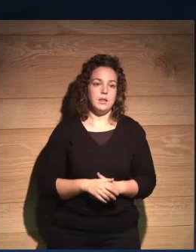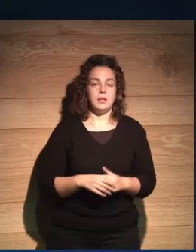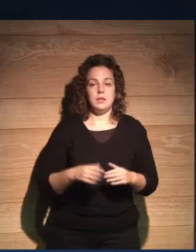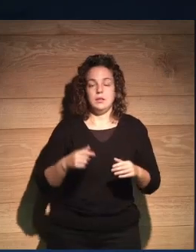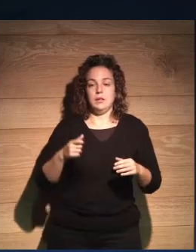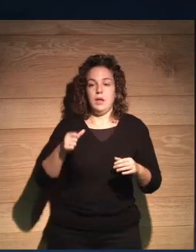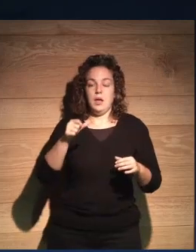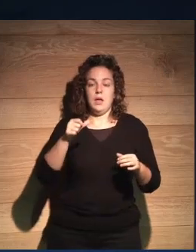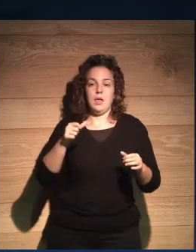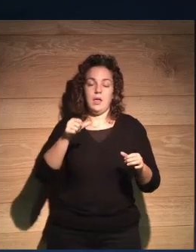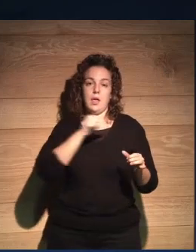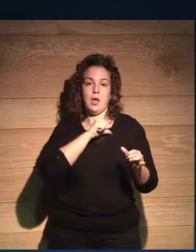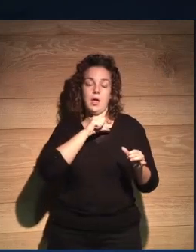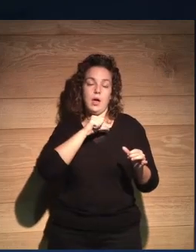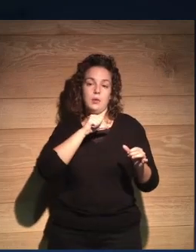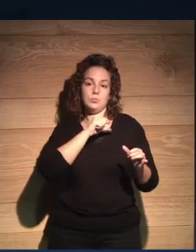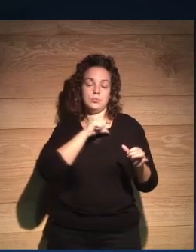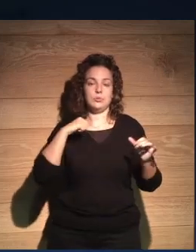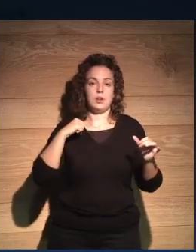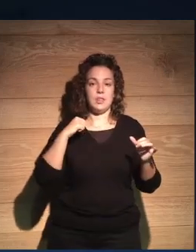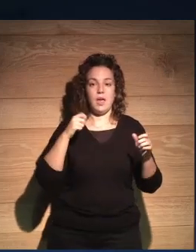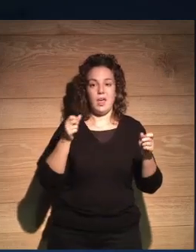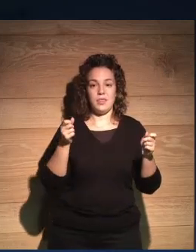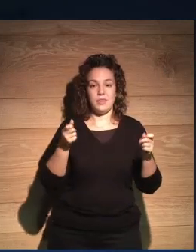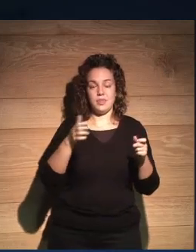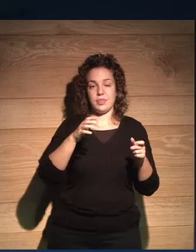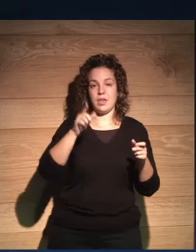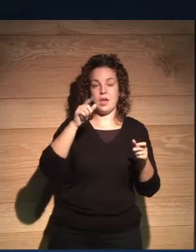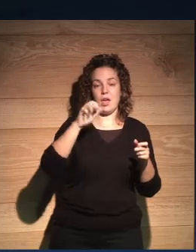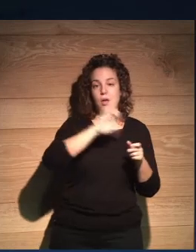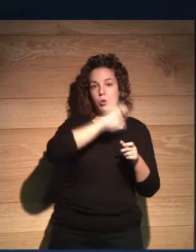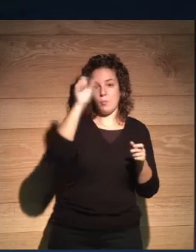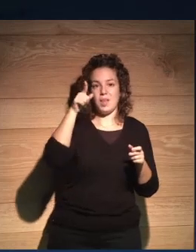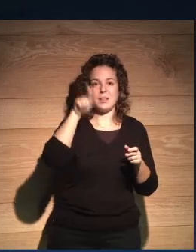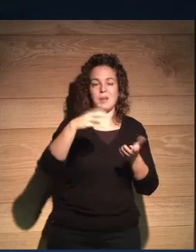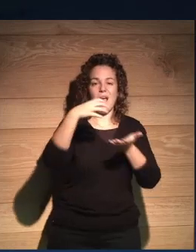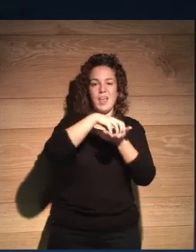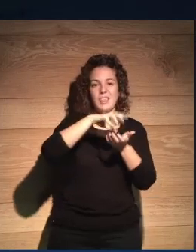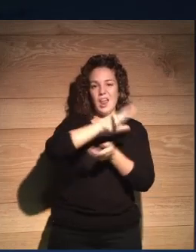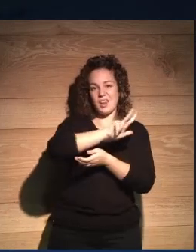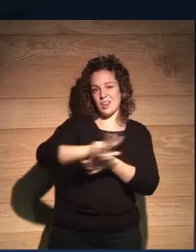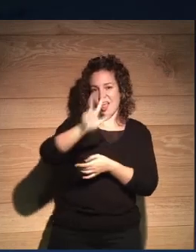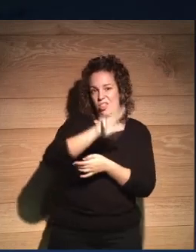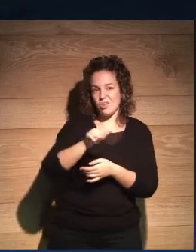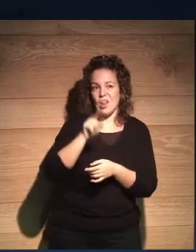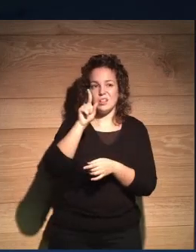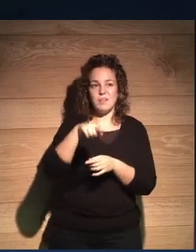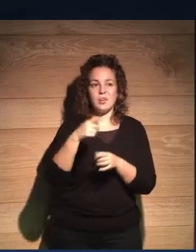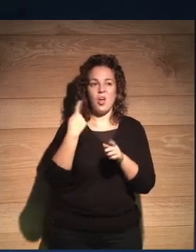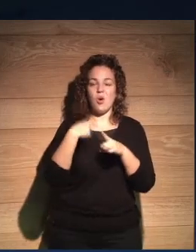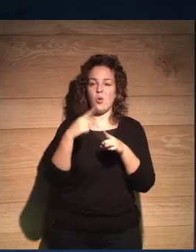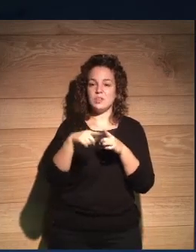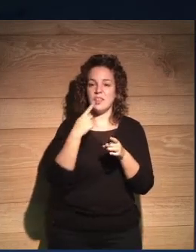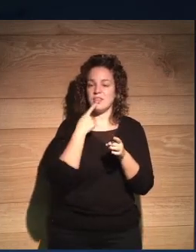Seguridad Alimentaria, la FDA, la Agencia Europea, la Agencia Nacional, todos los dictámenes que